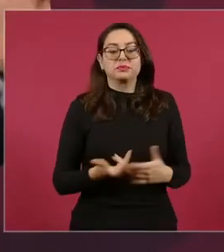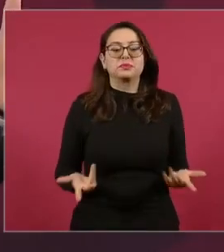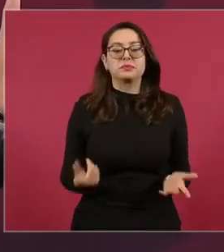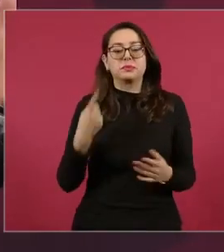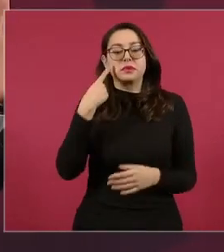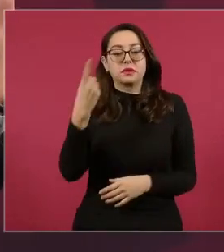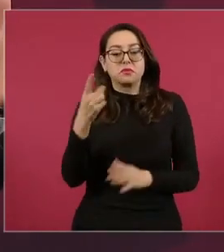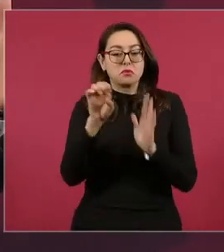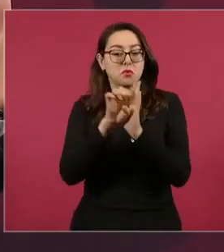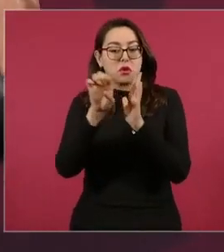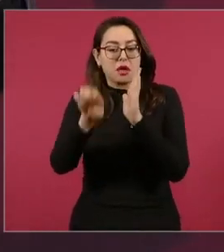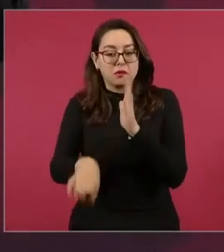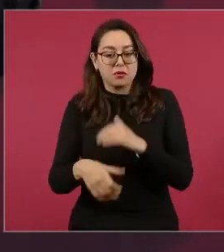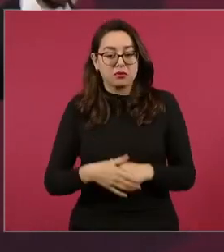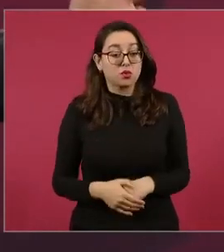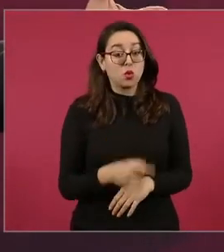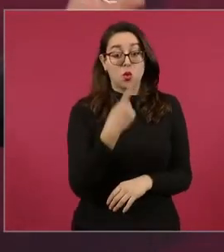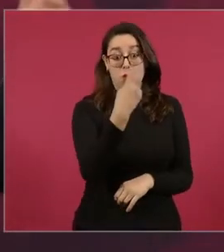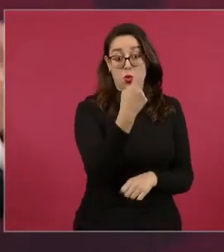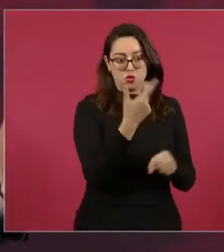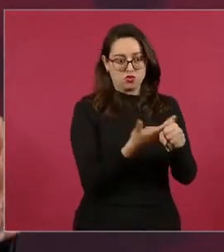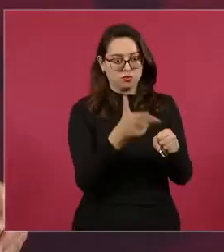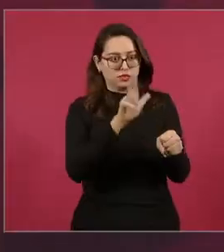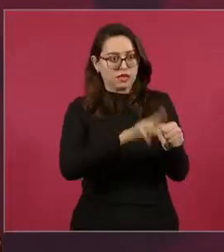600 millones, el hospital,